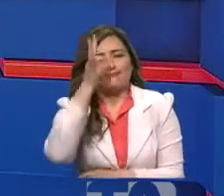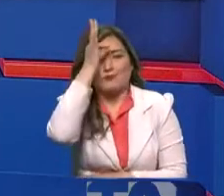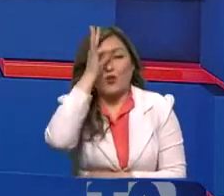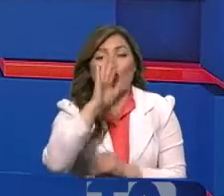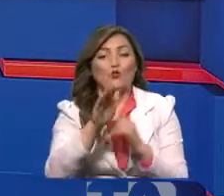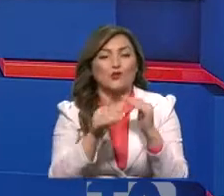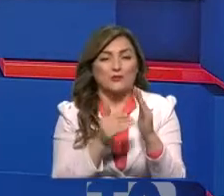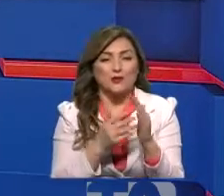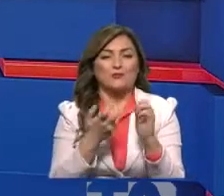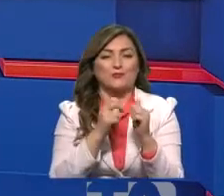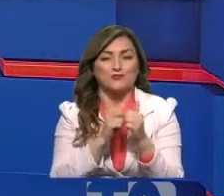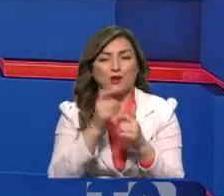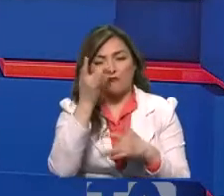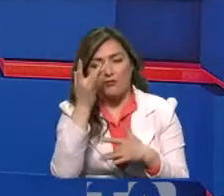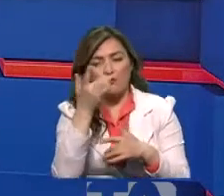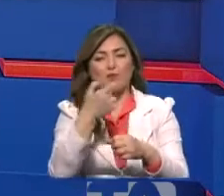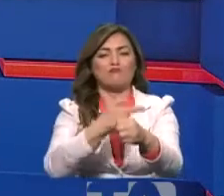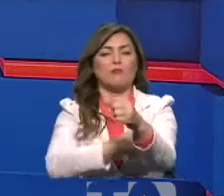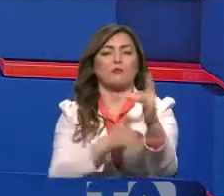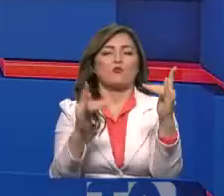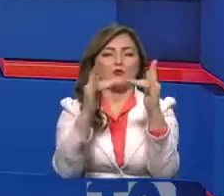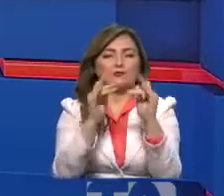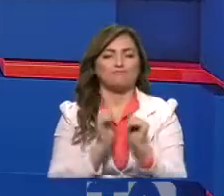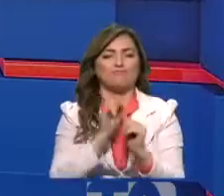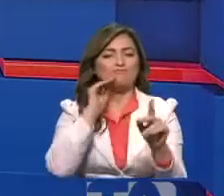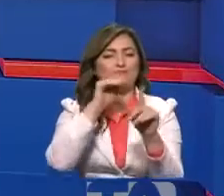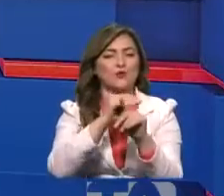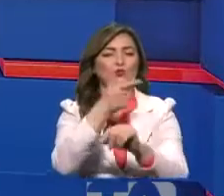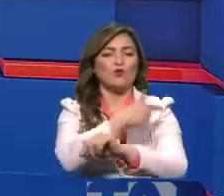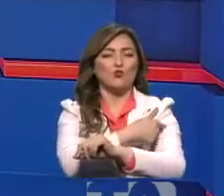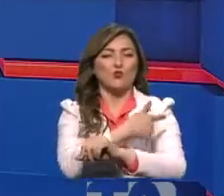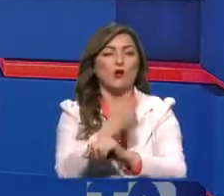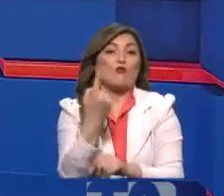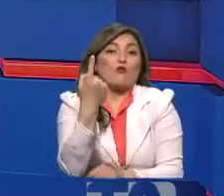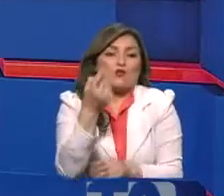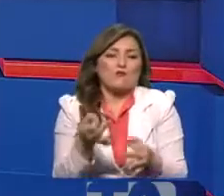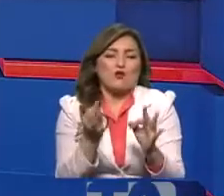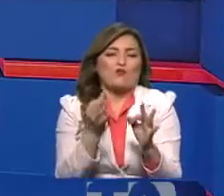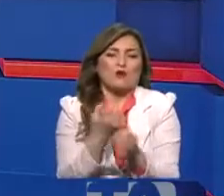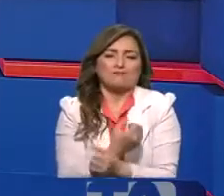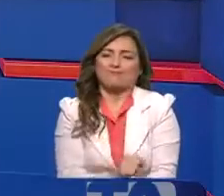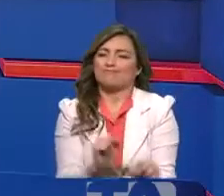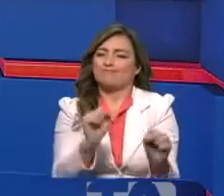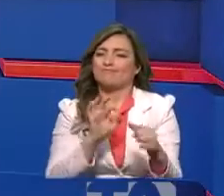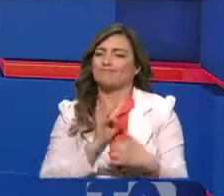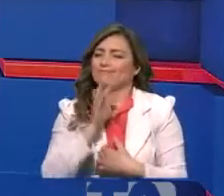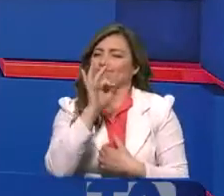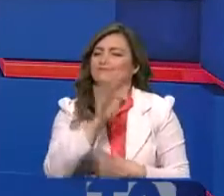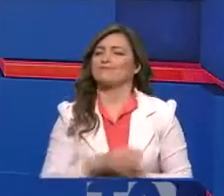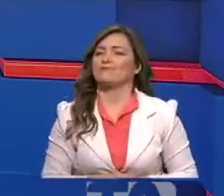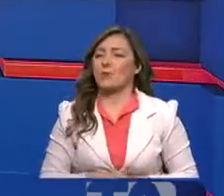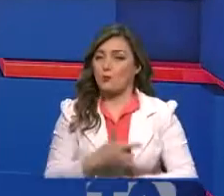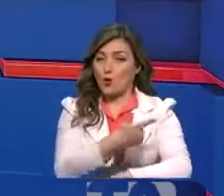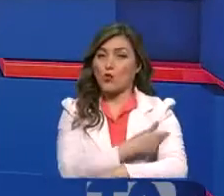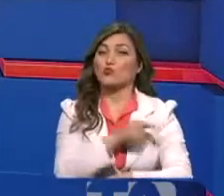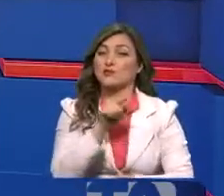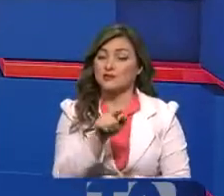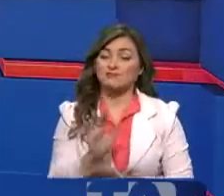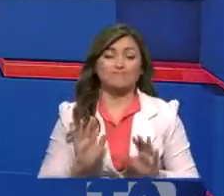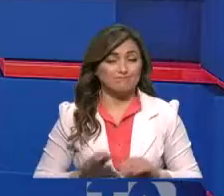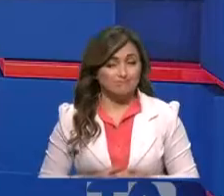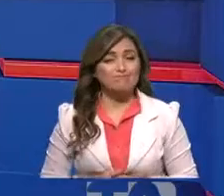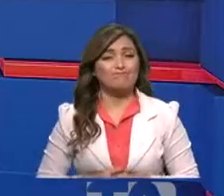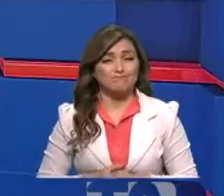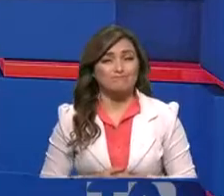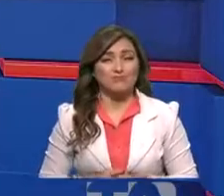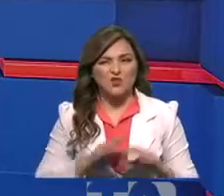están nuevamente teniendo más pacientes. El mensaje es clarísimo. Las vacunas van a ser la única forma que salimos de esta pandemia. Vacúnese y obviamente